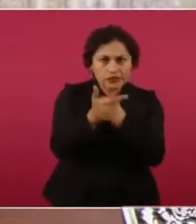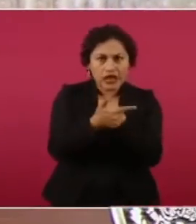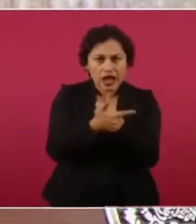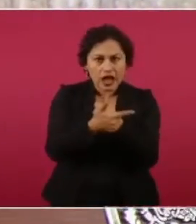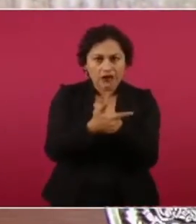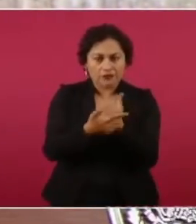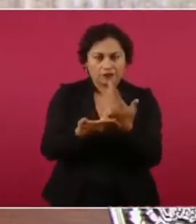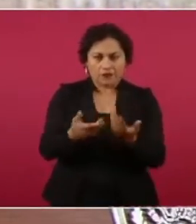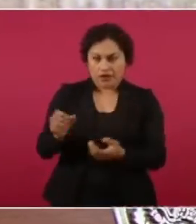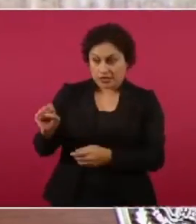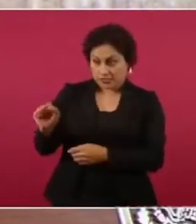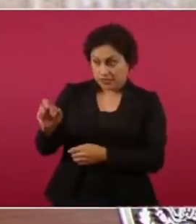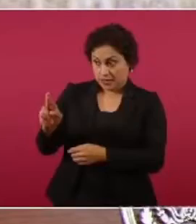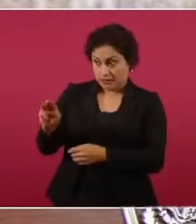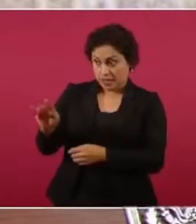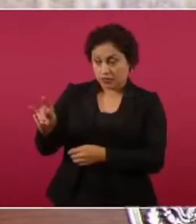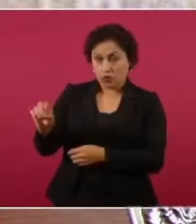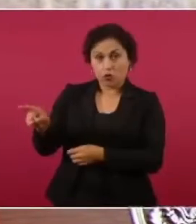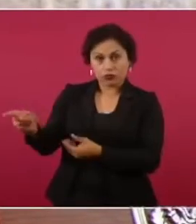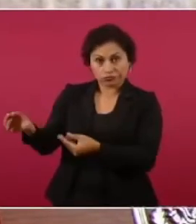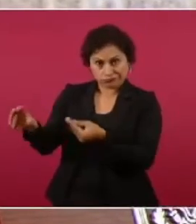Sarmiento presentara una prueba,